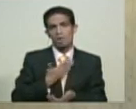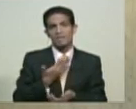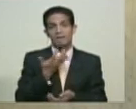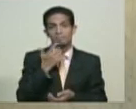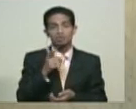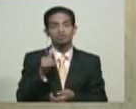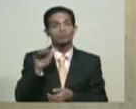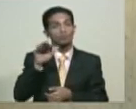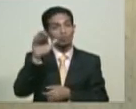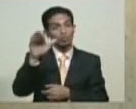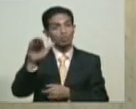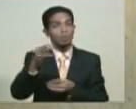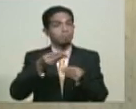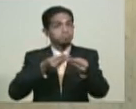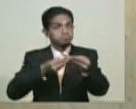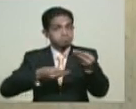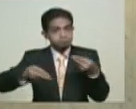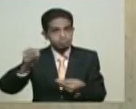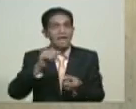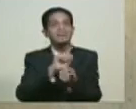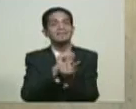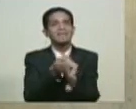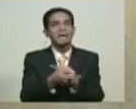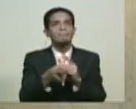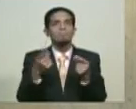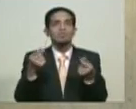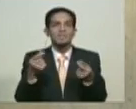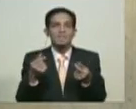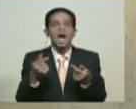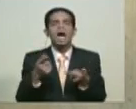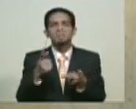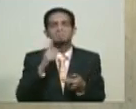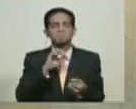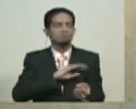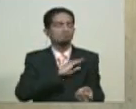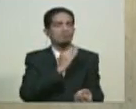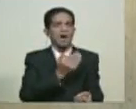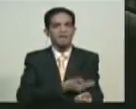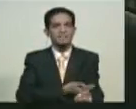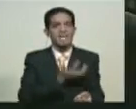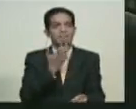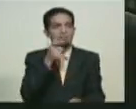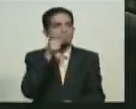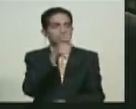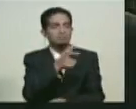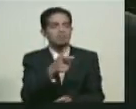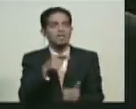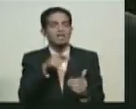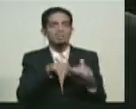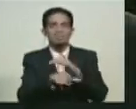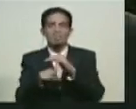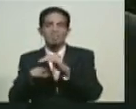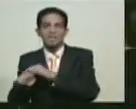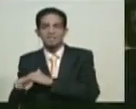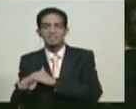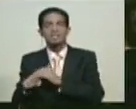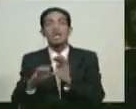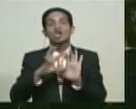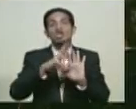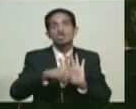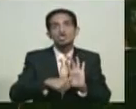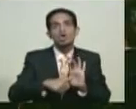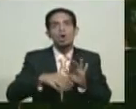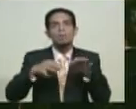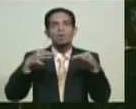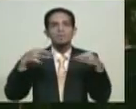la reconversión monetaria, llegaría con mucha fuerza, sin posibilidad de vulnerabilidades que vuelvan a afectar el robo del billete